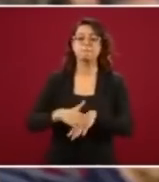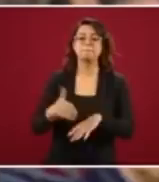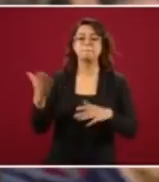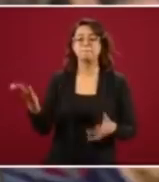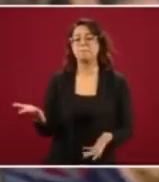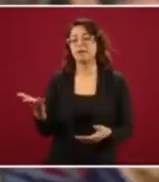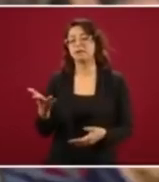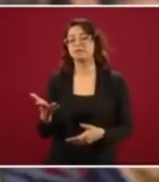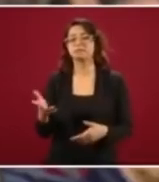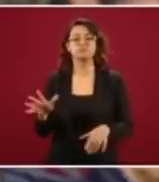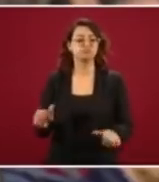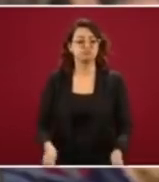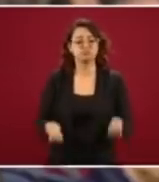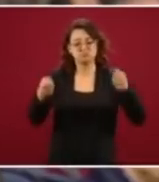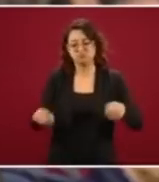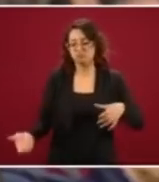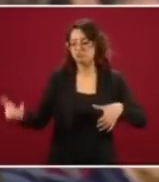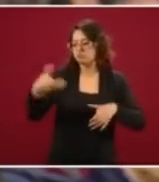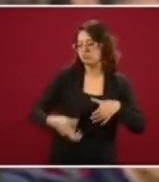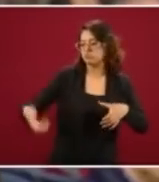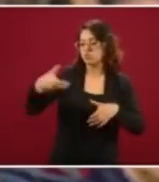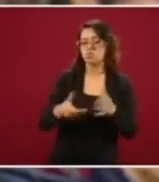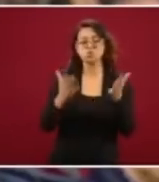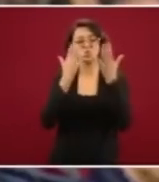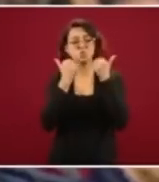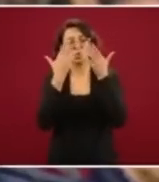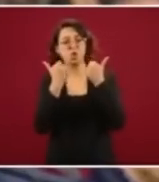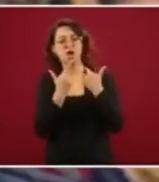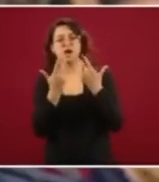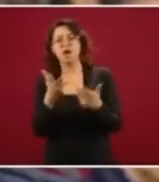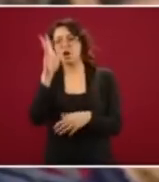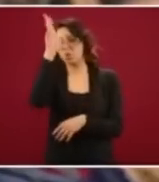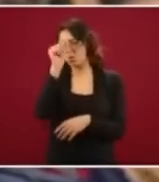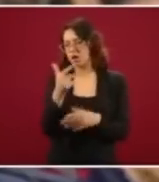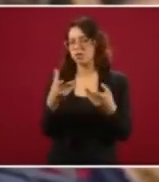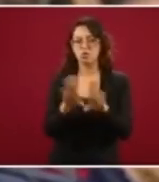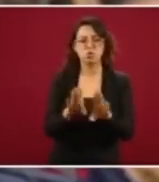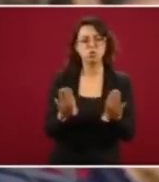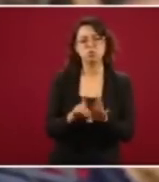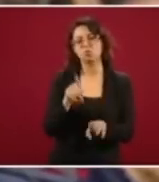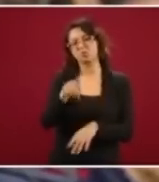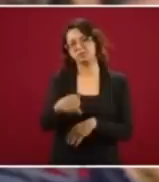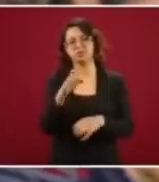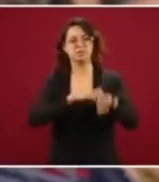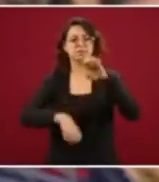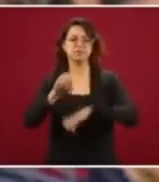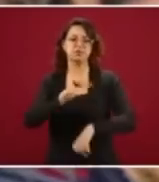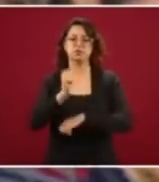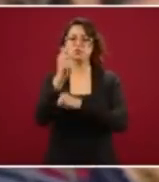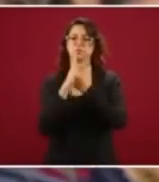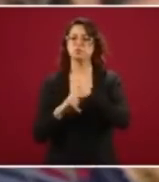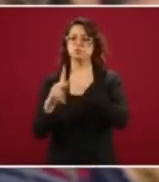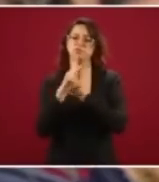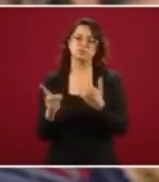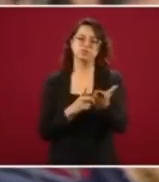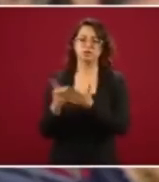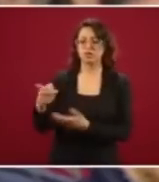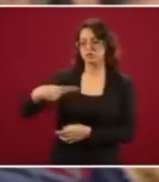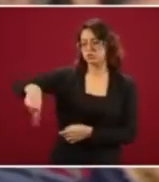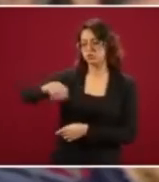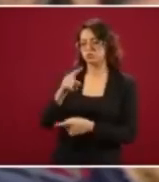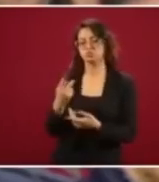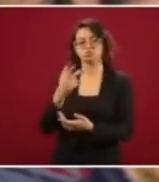poder empacar porque ya no hay bolsas. ¿Cuál fue el acuerdo con esas empresas extranjeras? Porque claramente están violando los derechos de esas